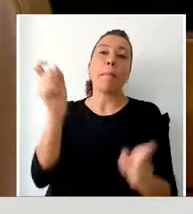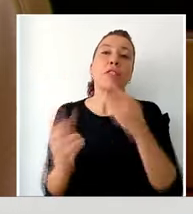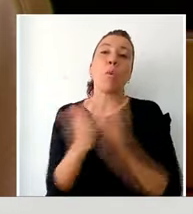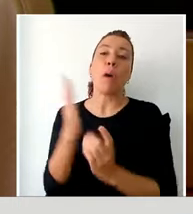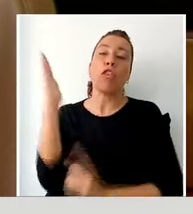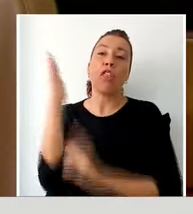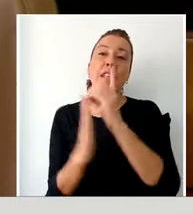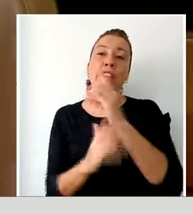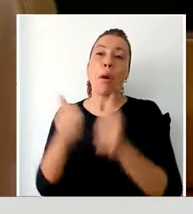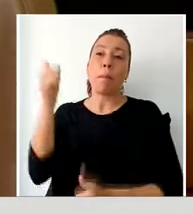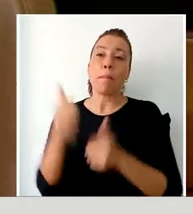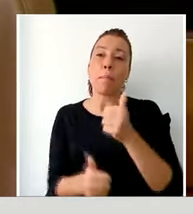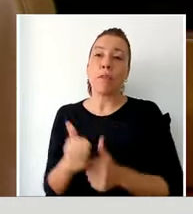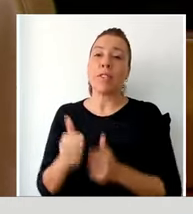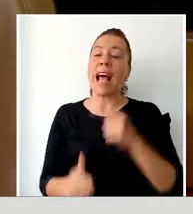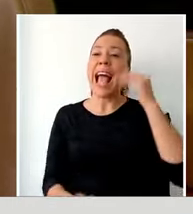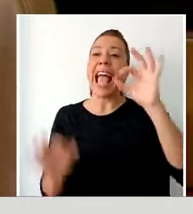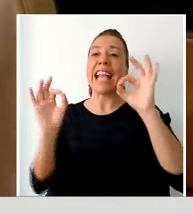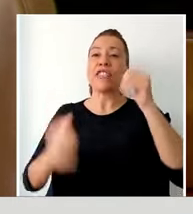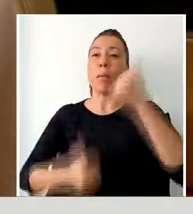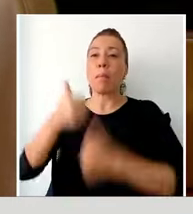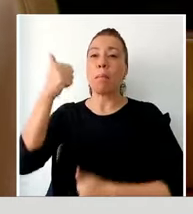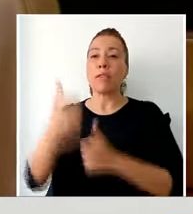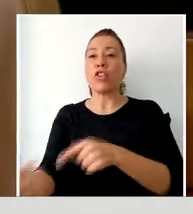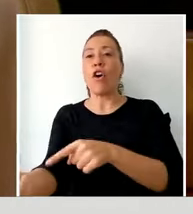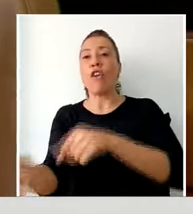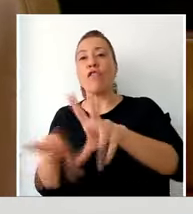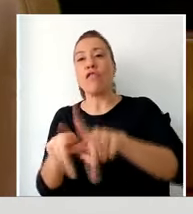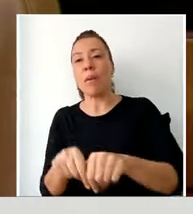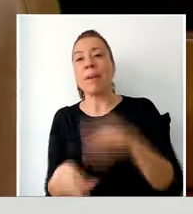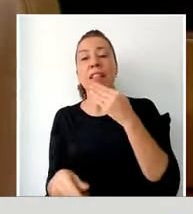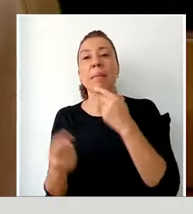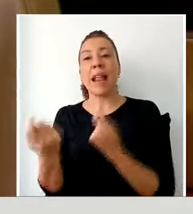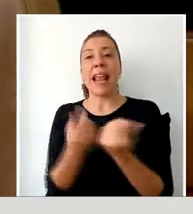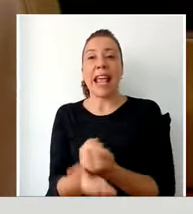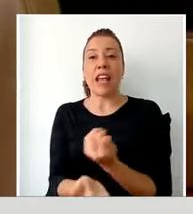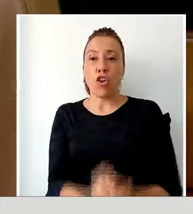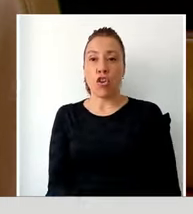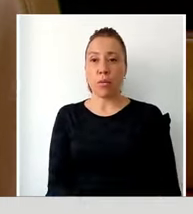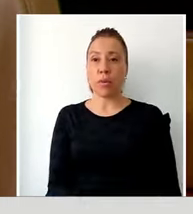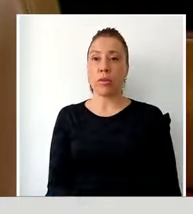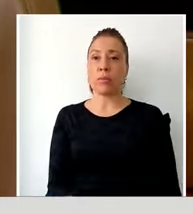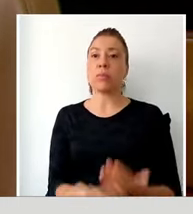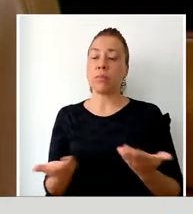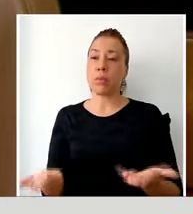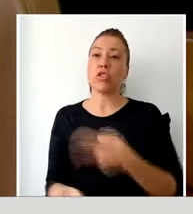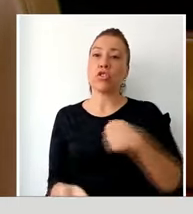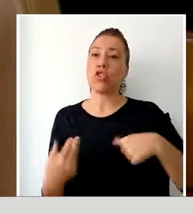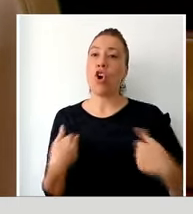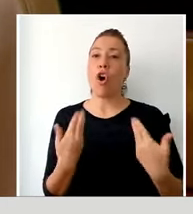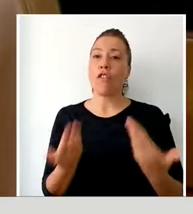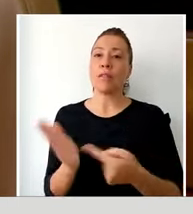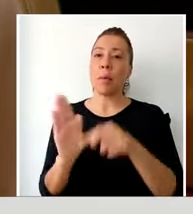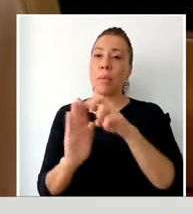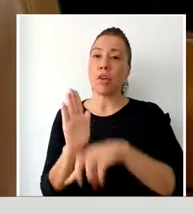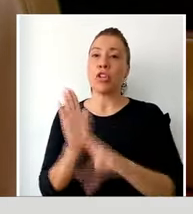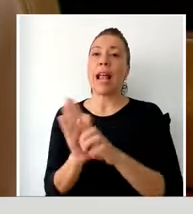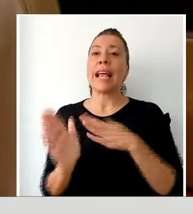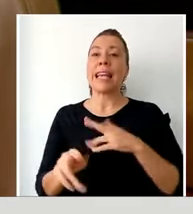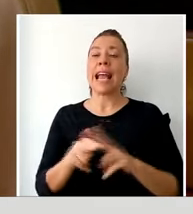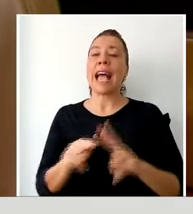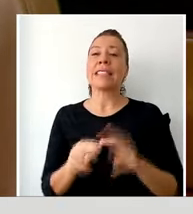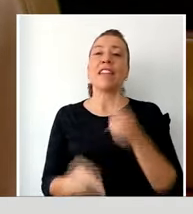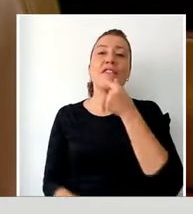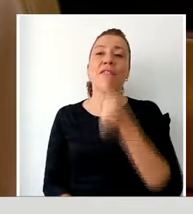al éxito profesional familiar incluso económico por ello hemos propuesto este proyecto de ley que busca generar facilidades para